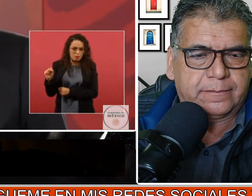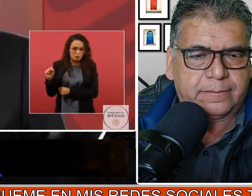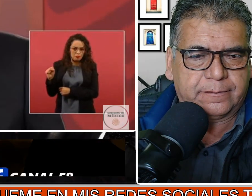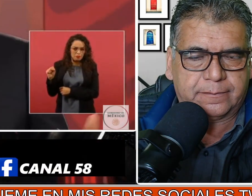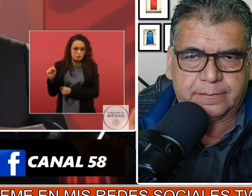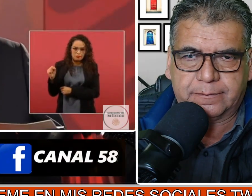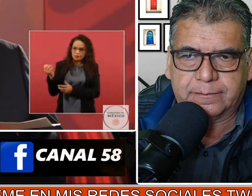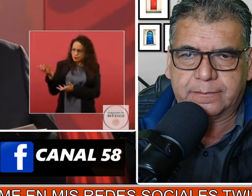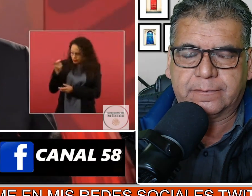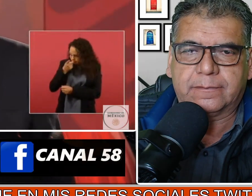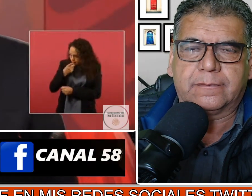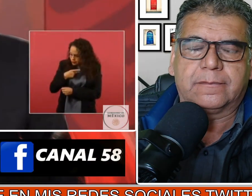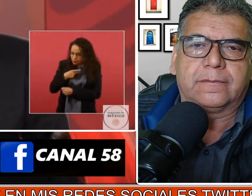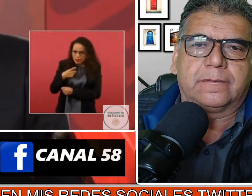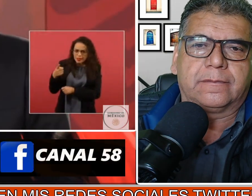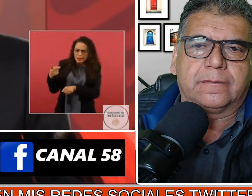¿Qué sucedió